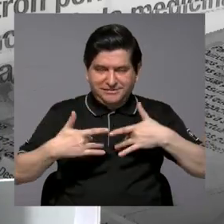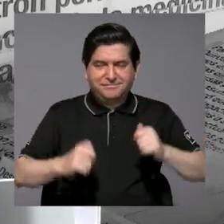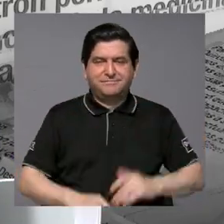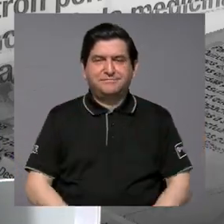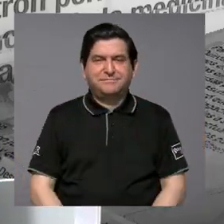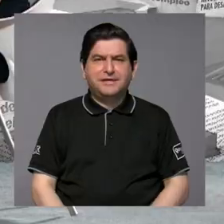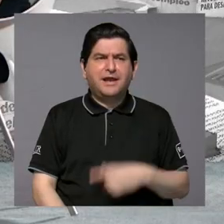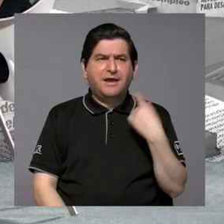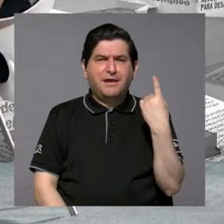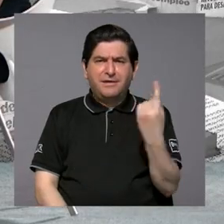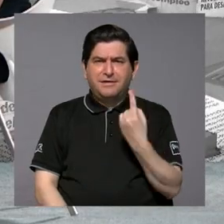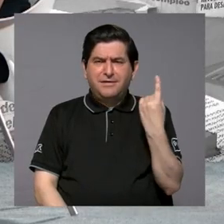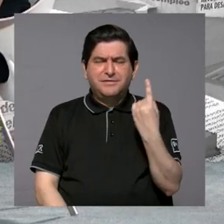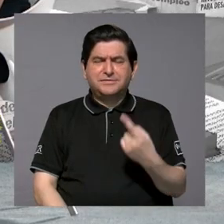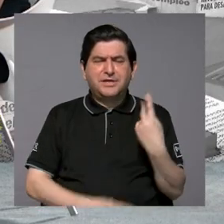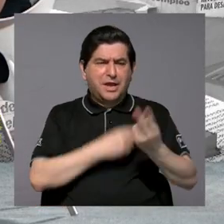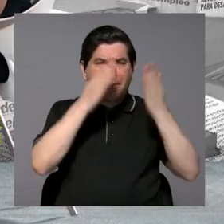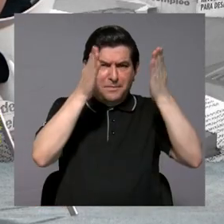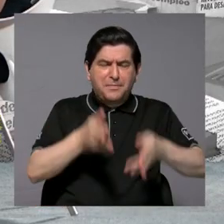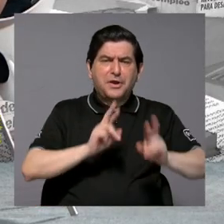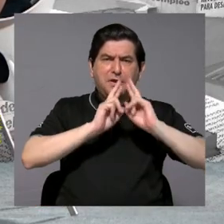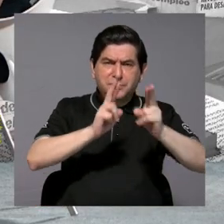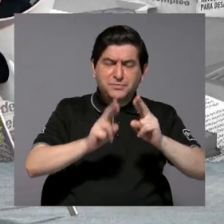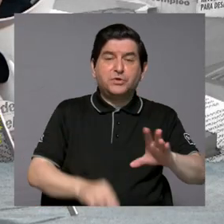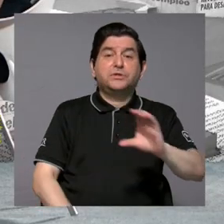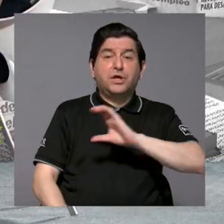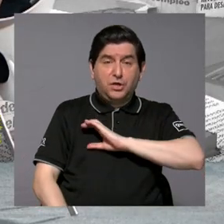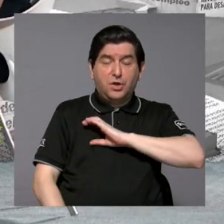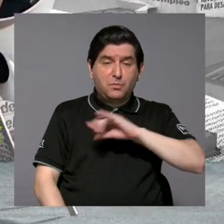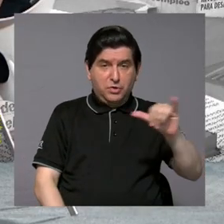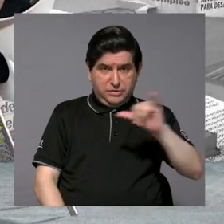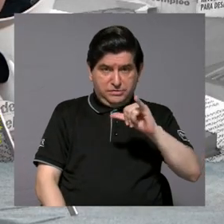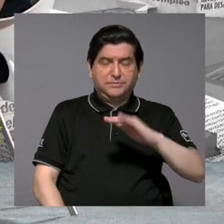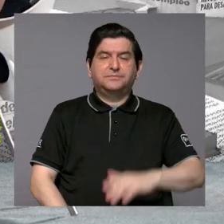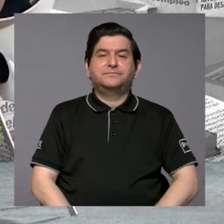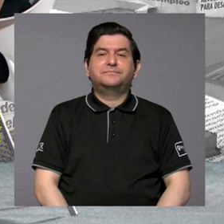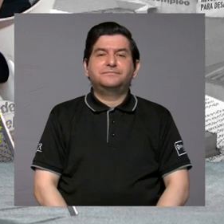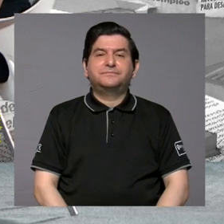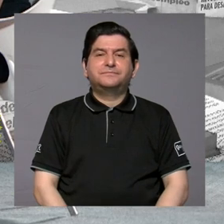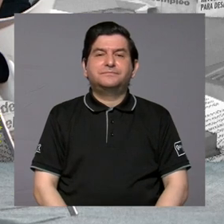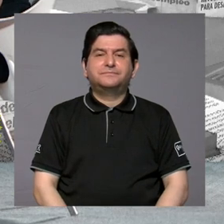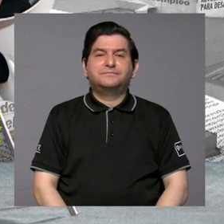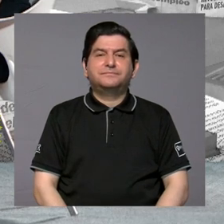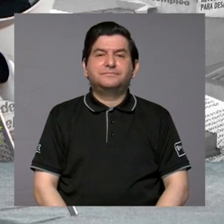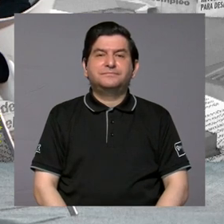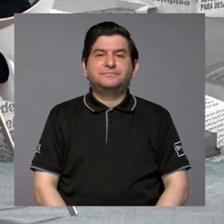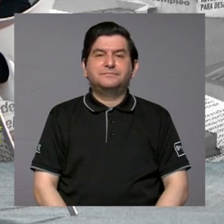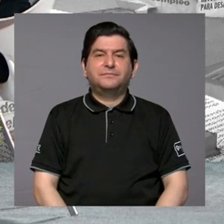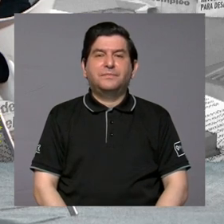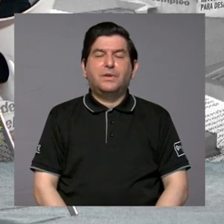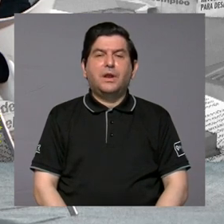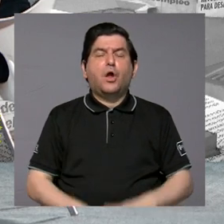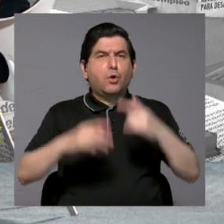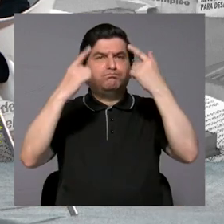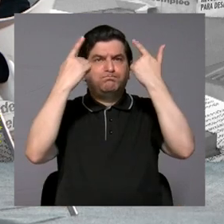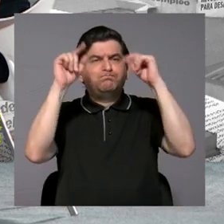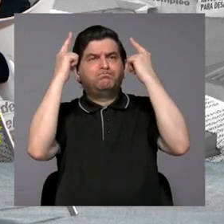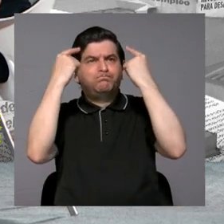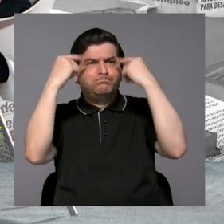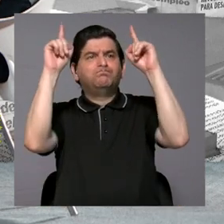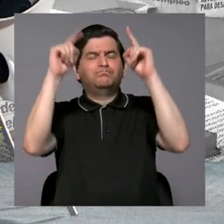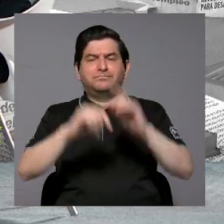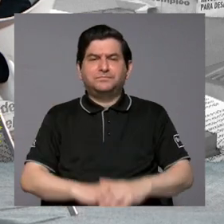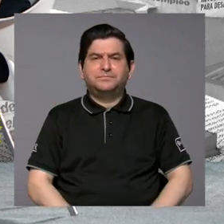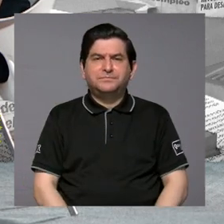sentimiento y siempre los vecinos responden y siempre fuerza pública responde Entonces ha sido eh un gran